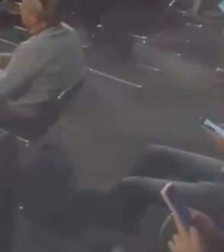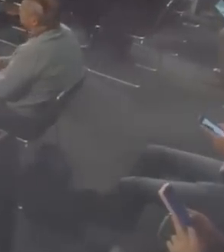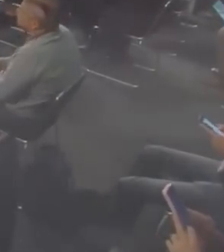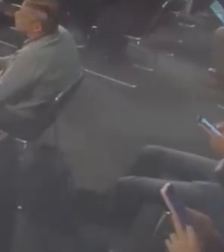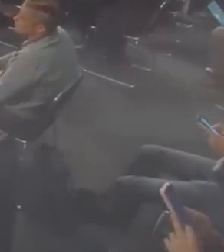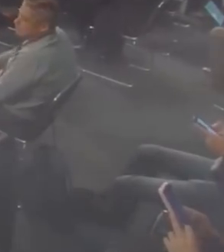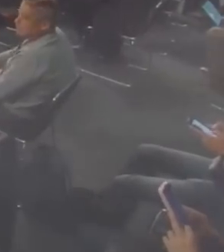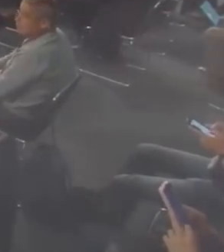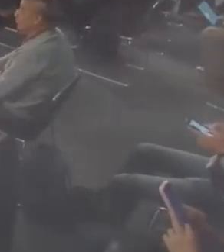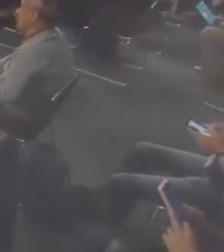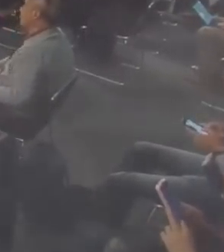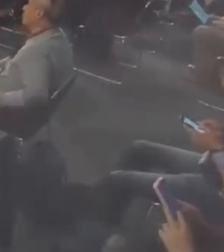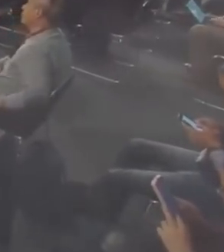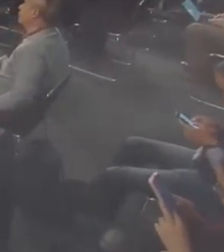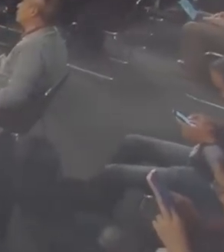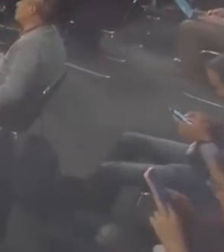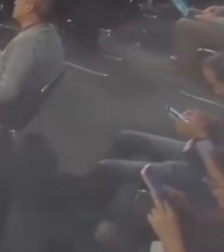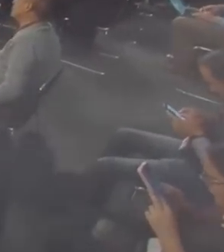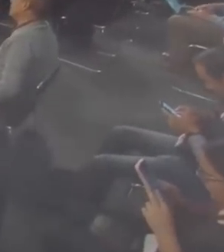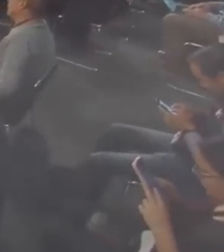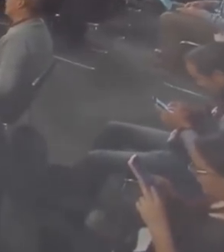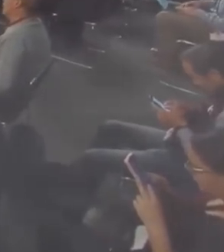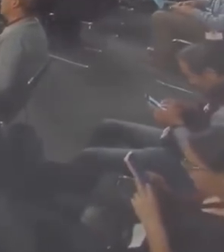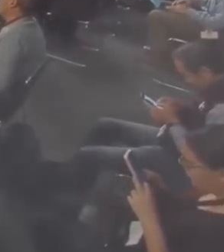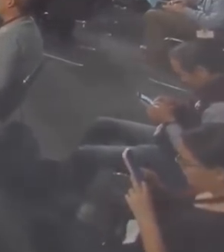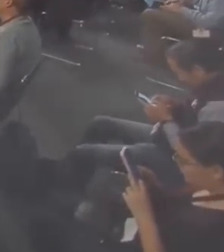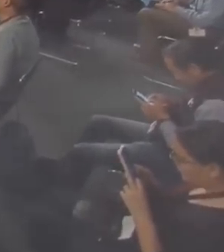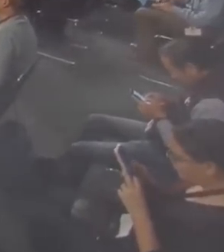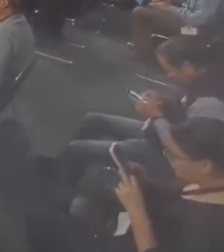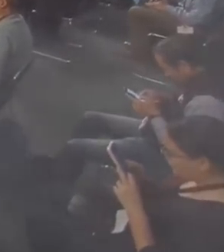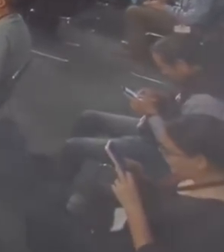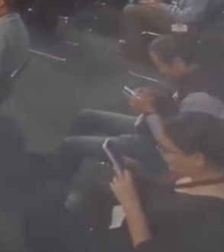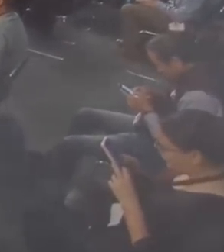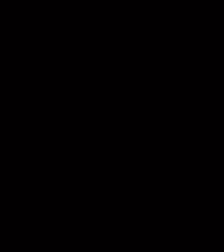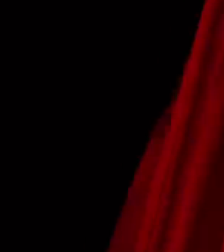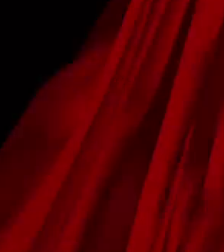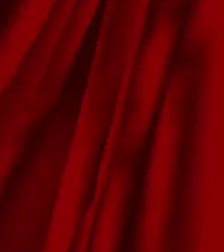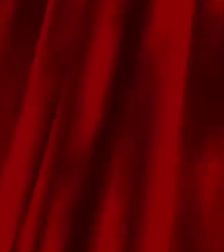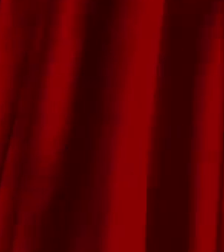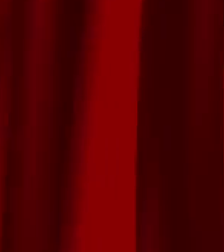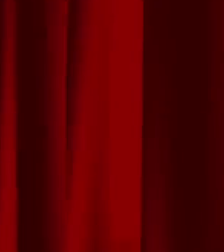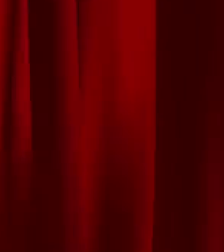del general, los recomendados de mi hijo Andrés, que no recomienda a nadie.